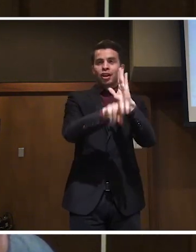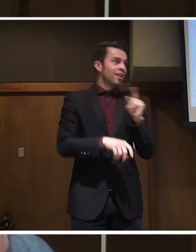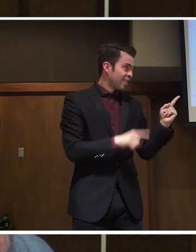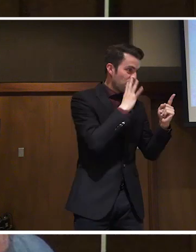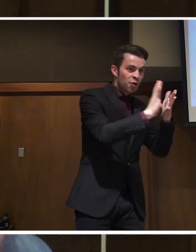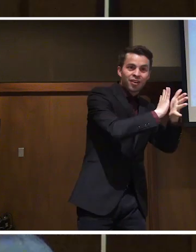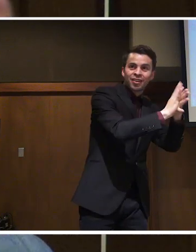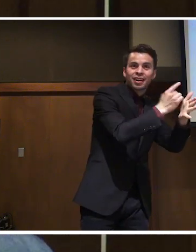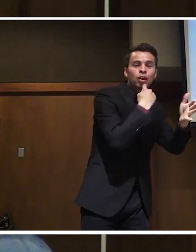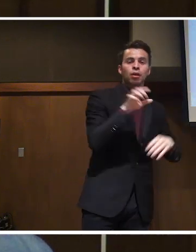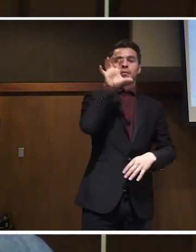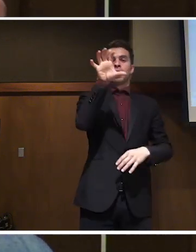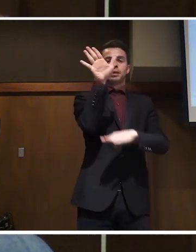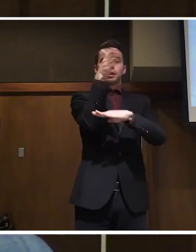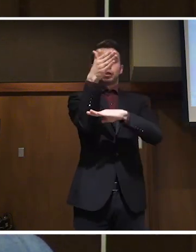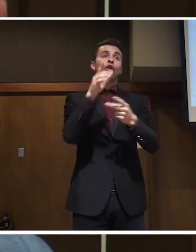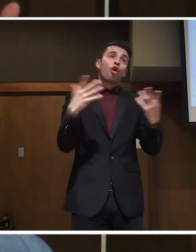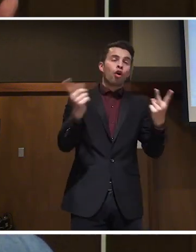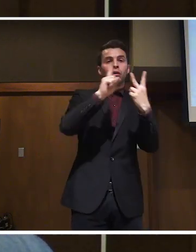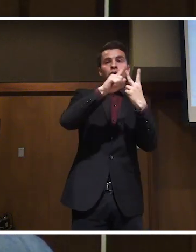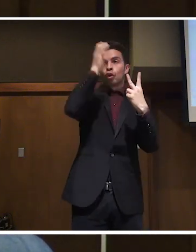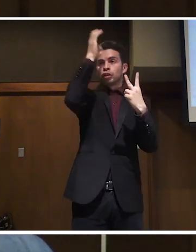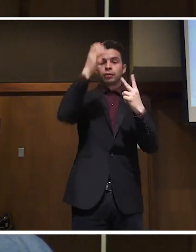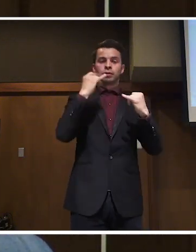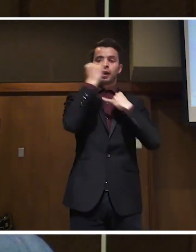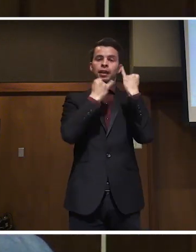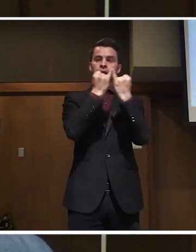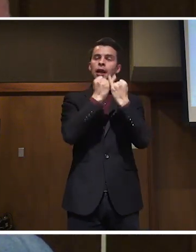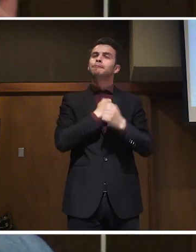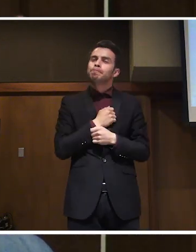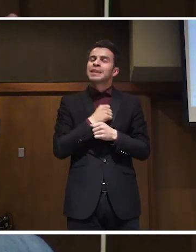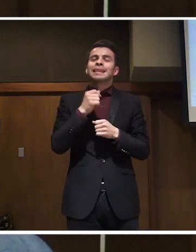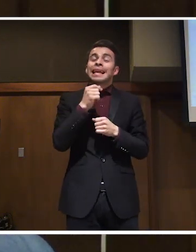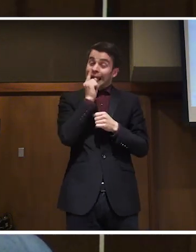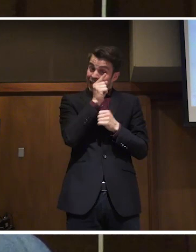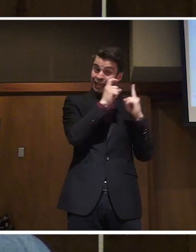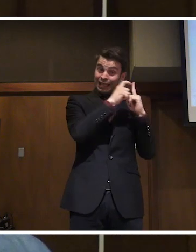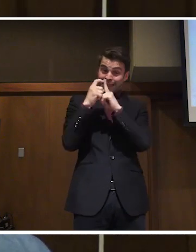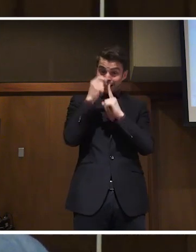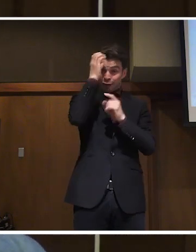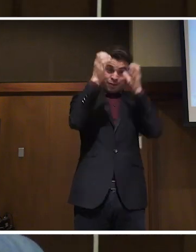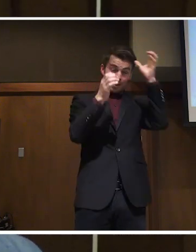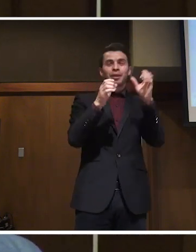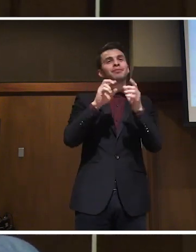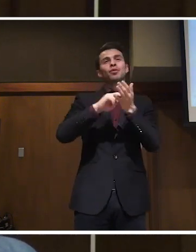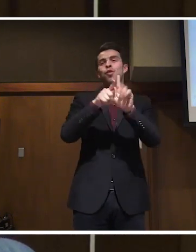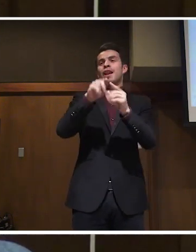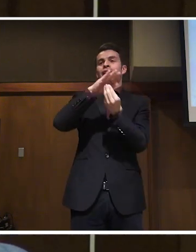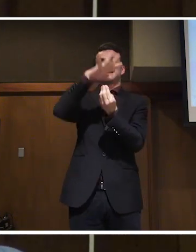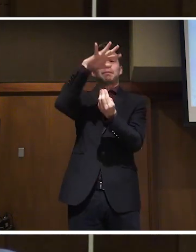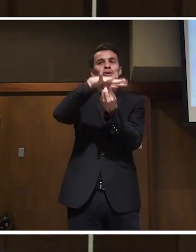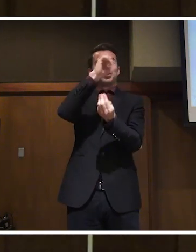que conceptos como el de nación o el de identidad tienen el problema de ser demasiado abstractos, no tienen nada que ver